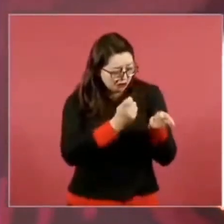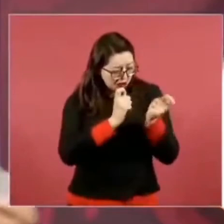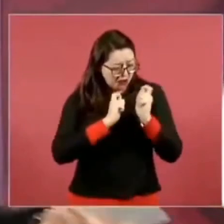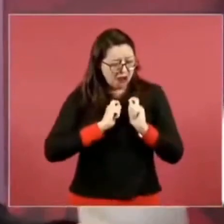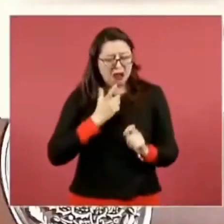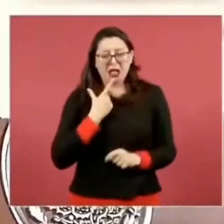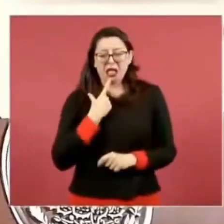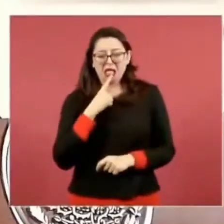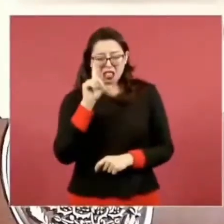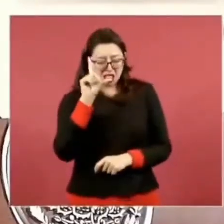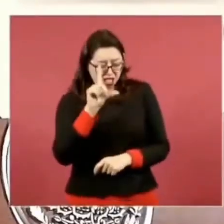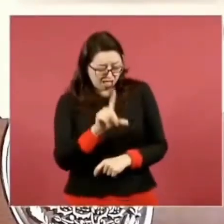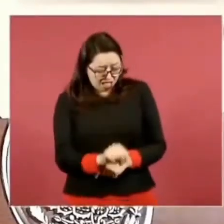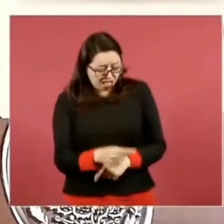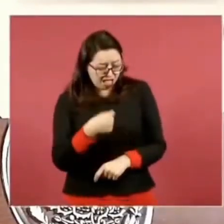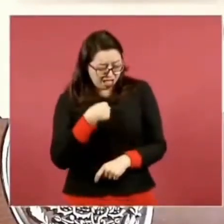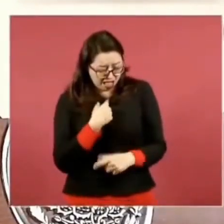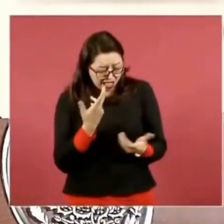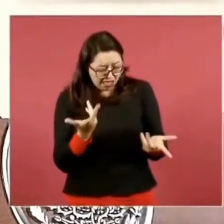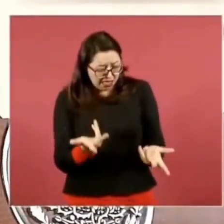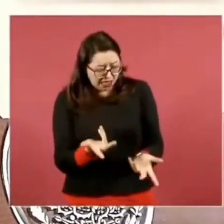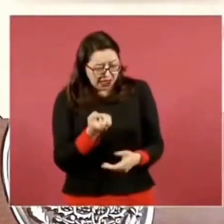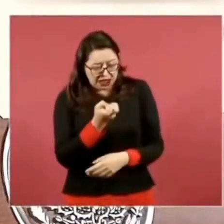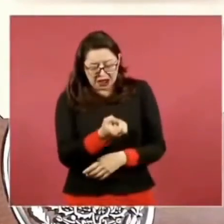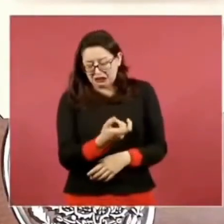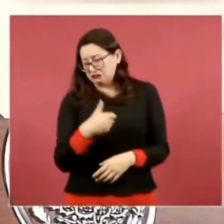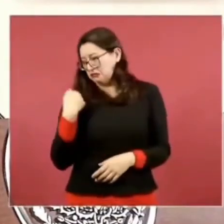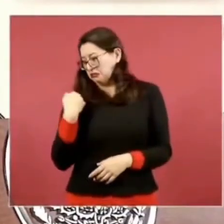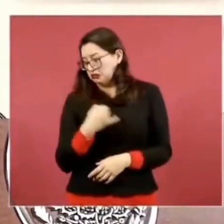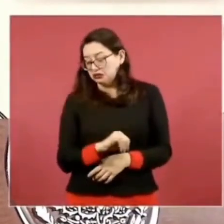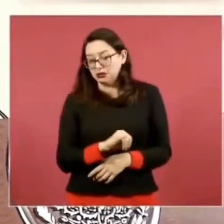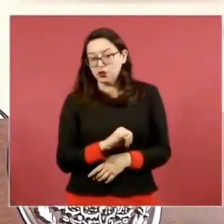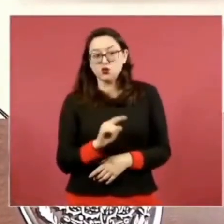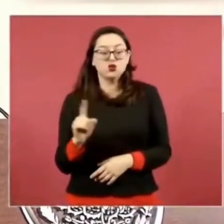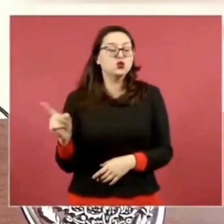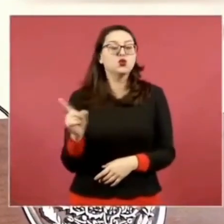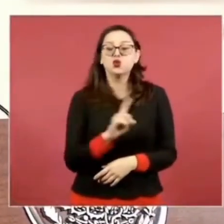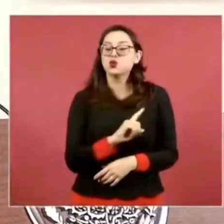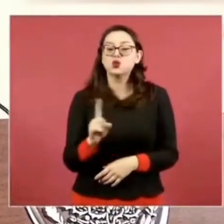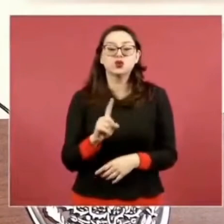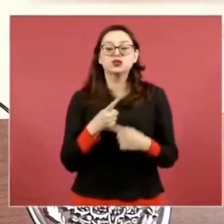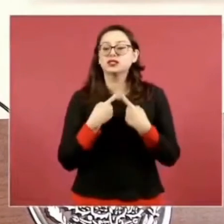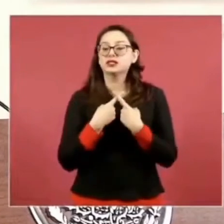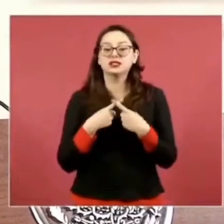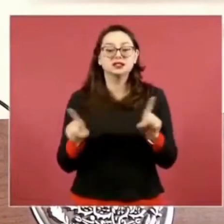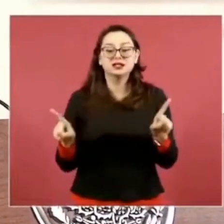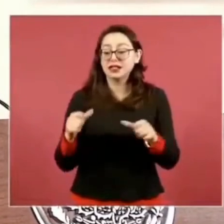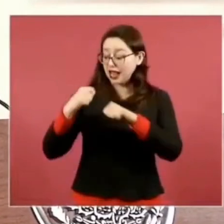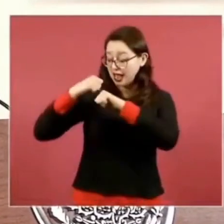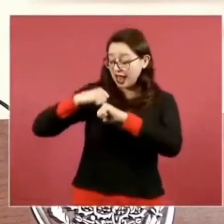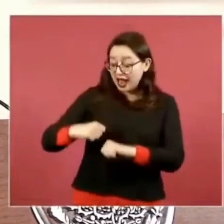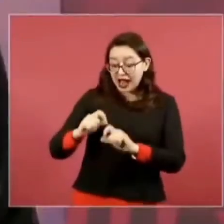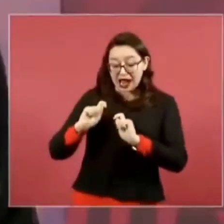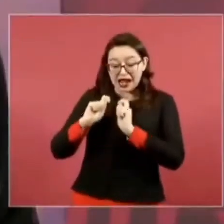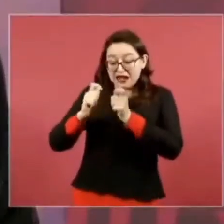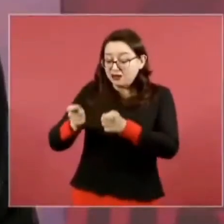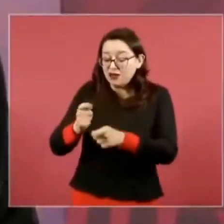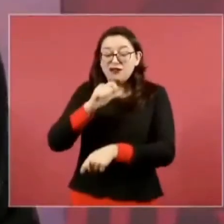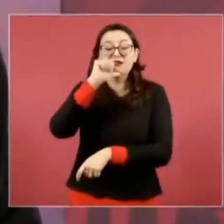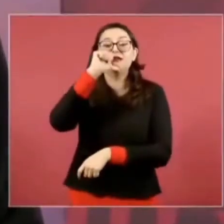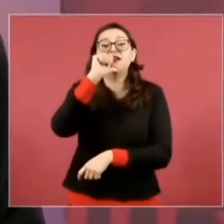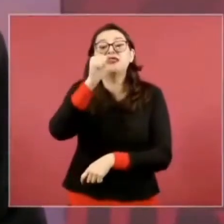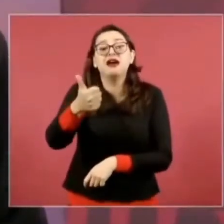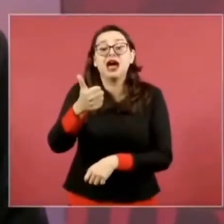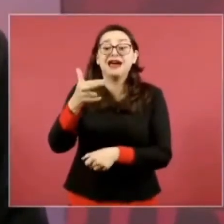Pues eso es cuando se quiere servir. Por eso digo, no son cargos, son encargos.